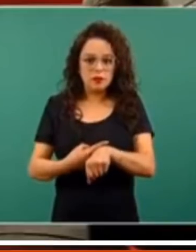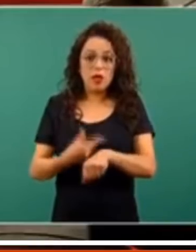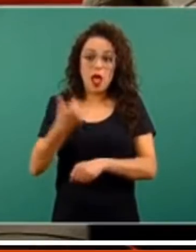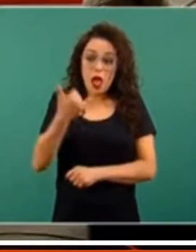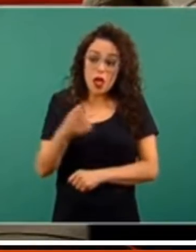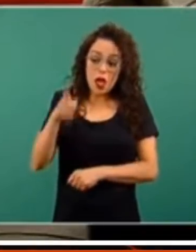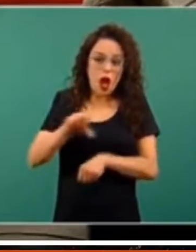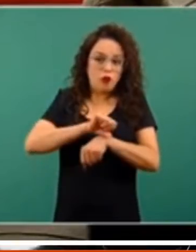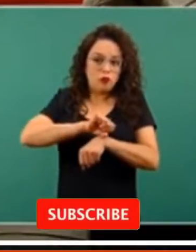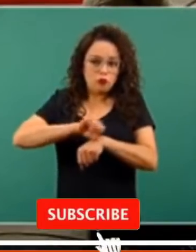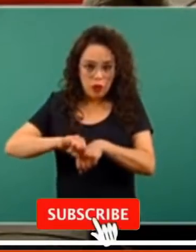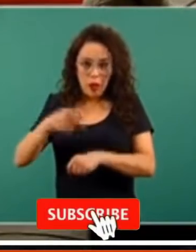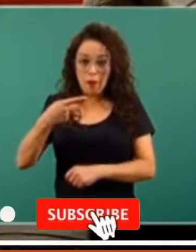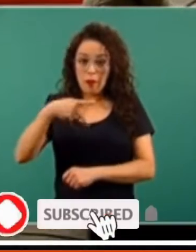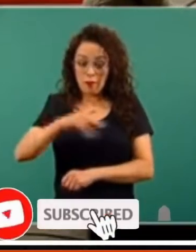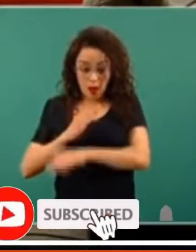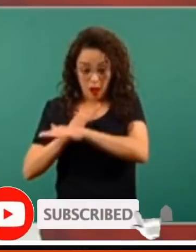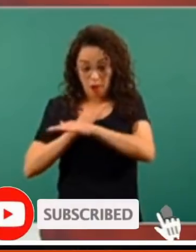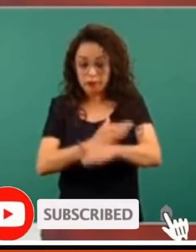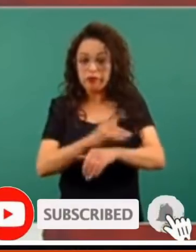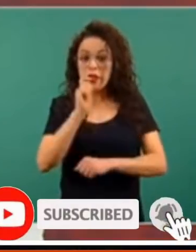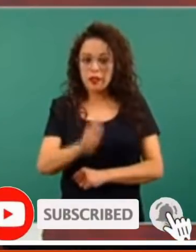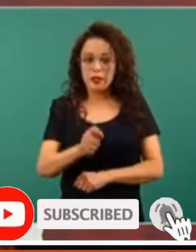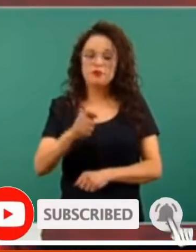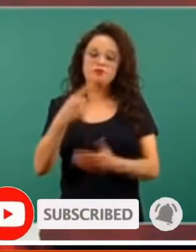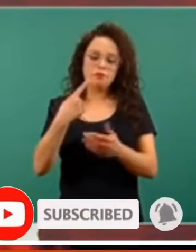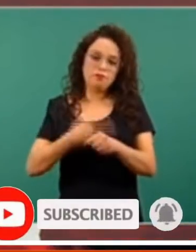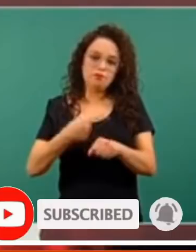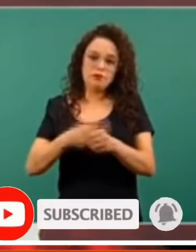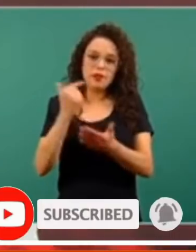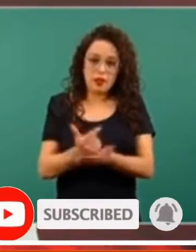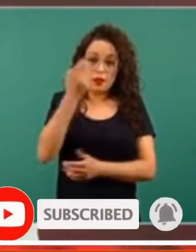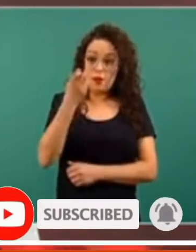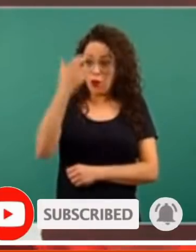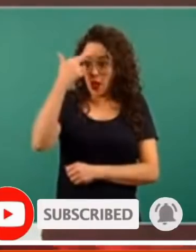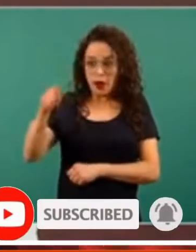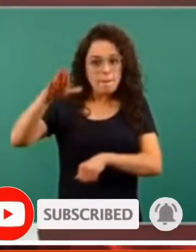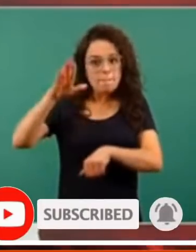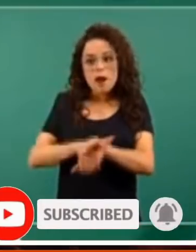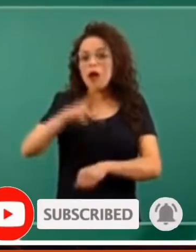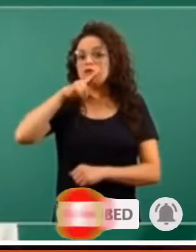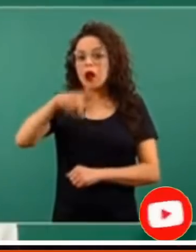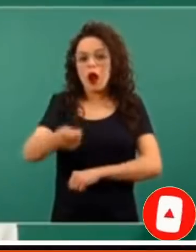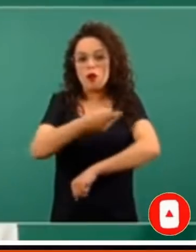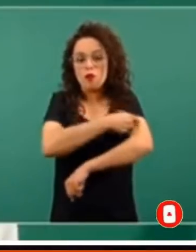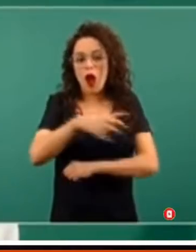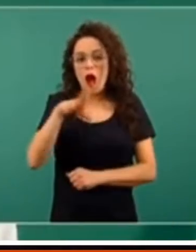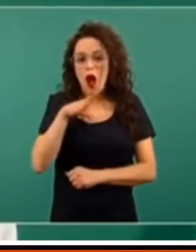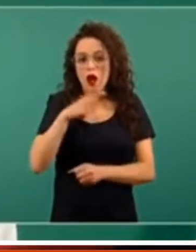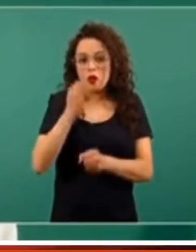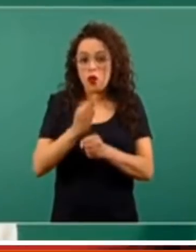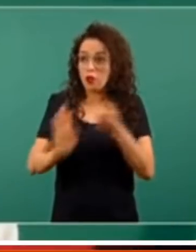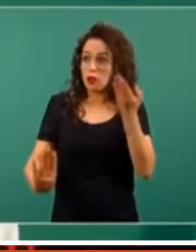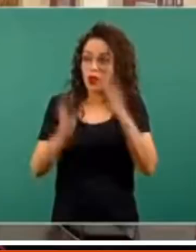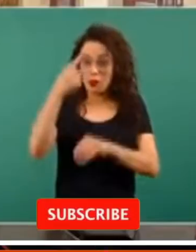la protección es contra enfermedad grave, con lo cual sigue siendo una de las mejores vacunas que están en este momento disponibles en el